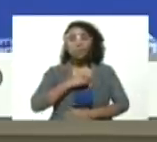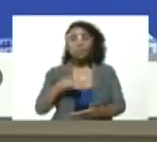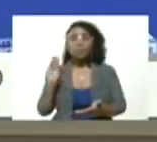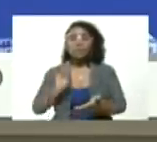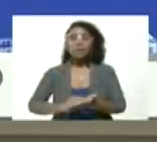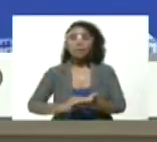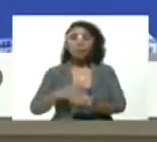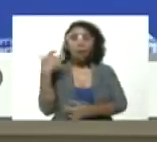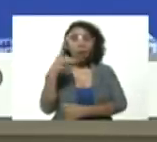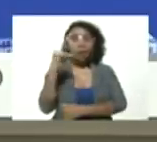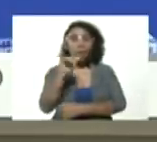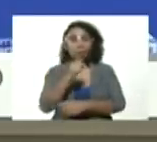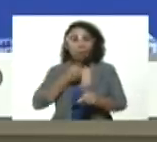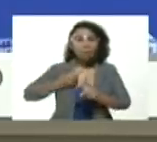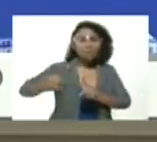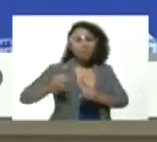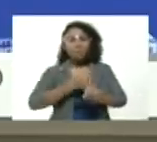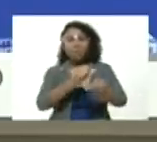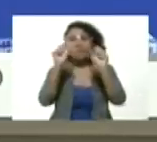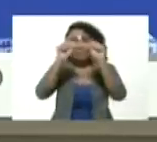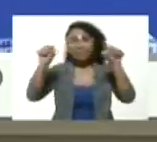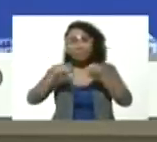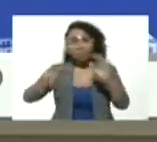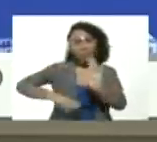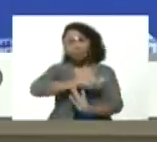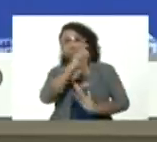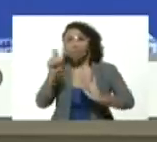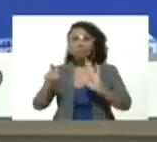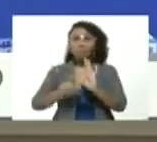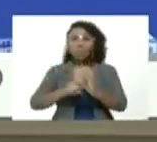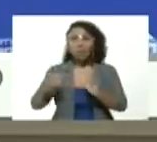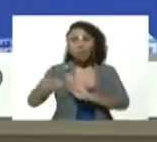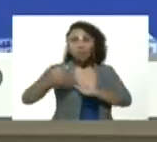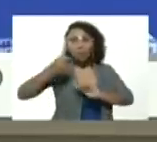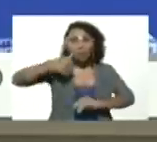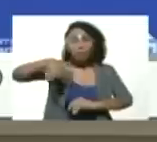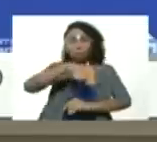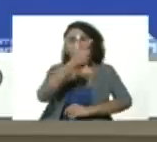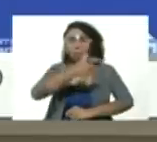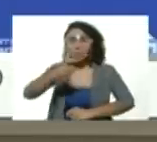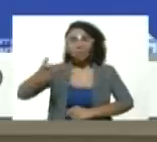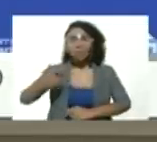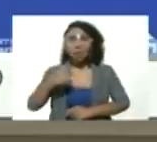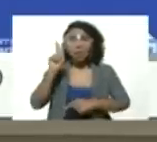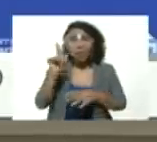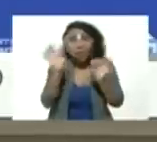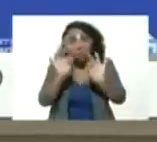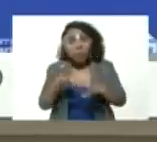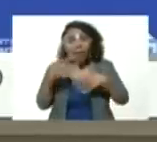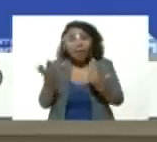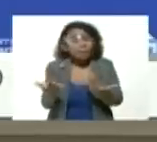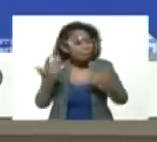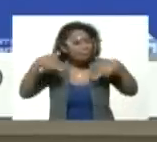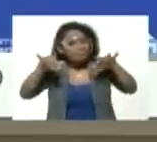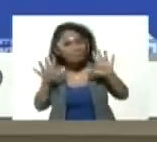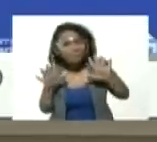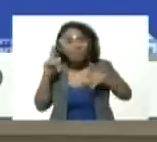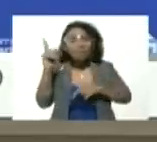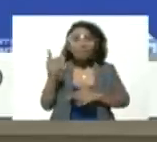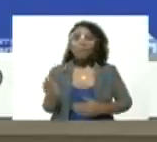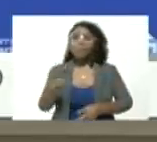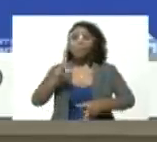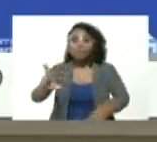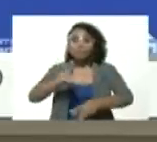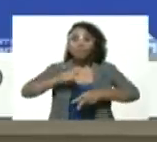que existe un ataque sistemático y generalizado contra la población civil, de medidas que a pesar de haber sido